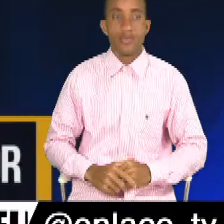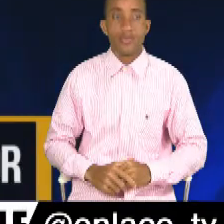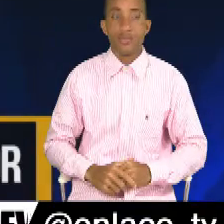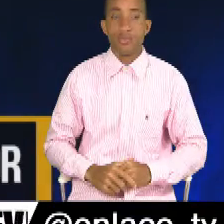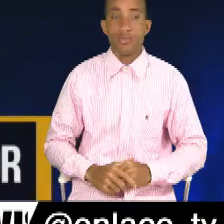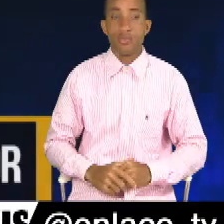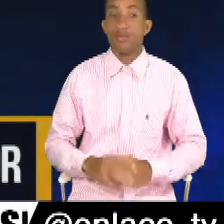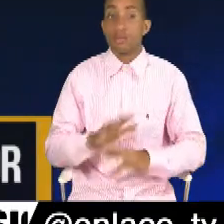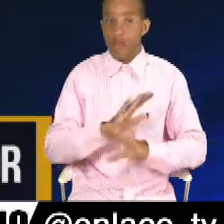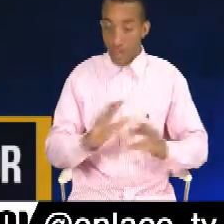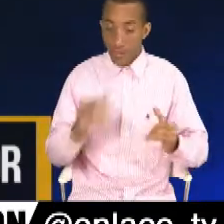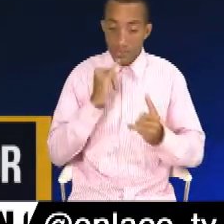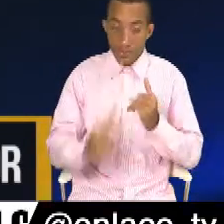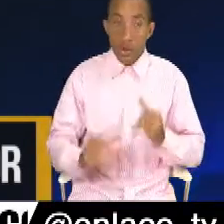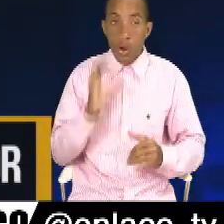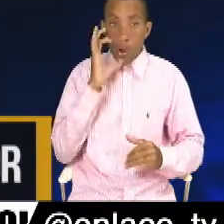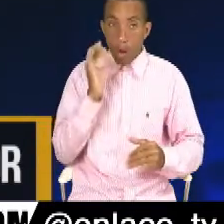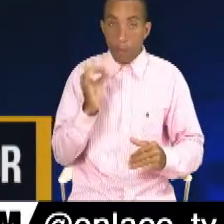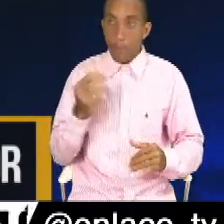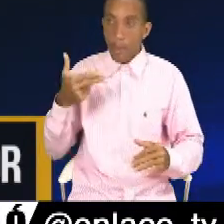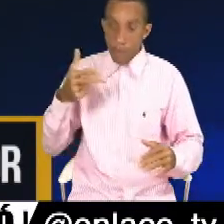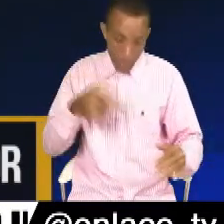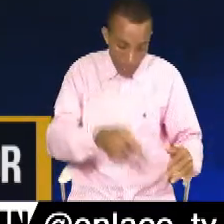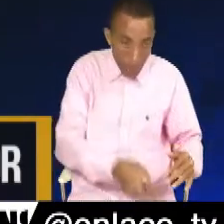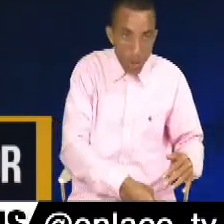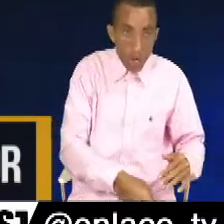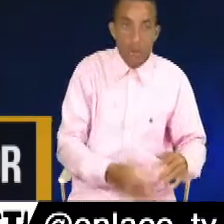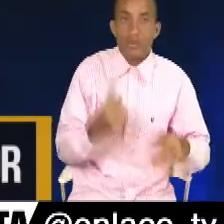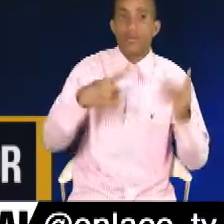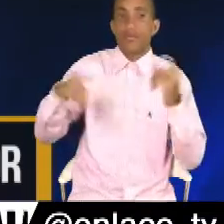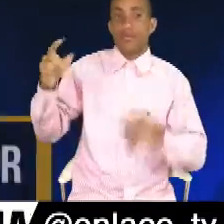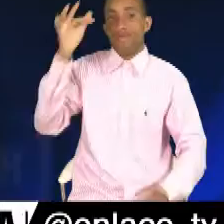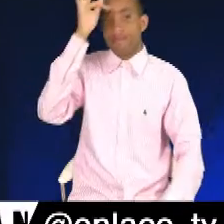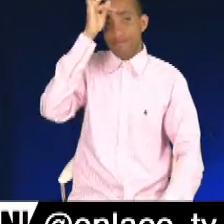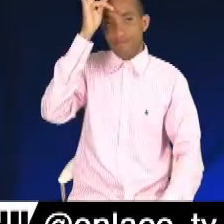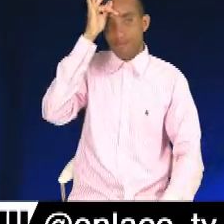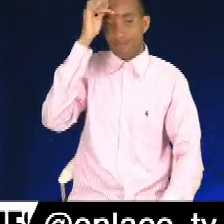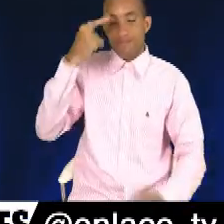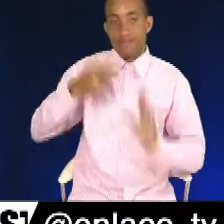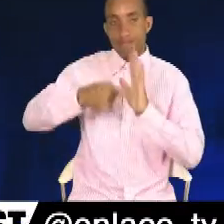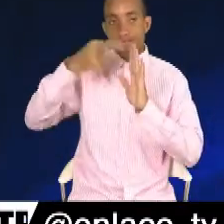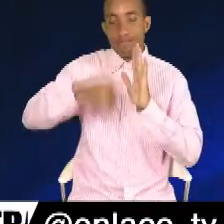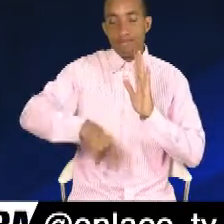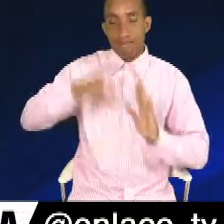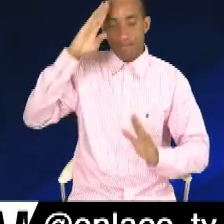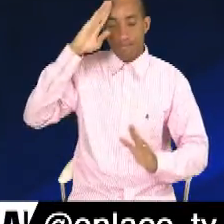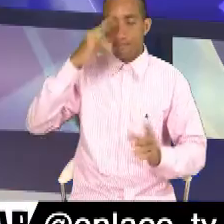Finalmente, el hombre herido fue trasladado con sus heridas por las autoridades.